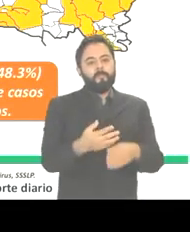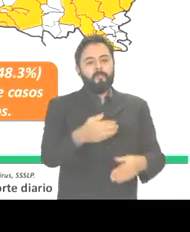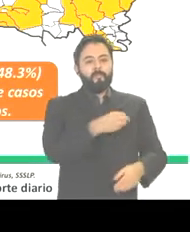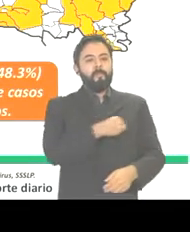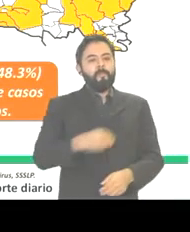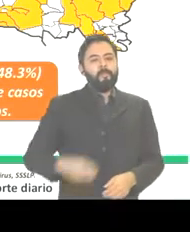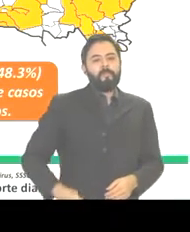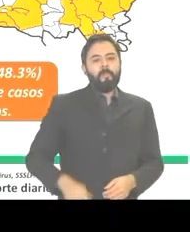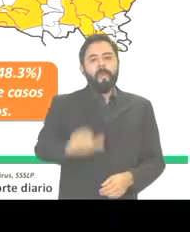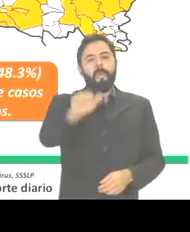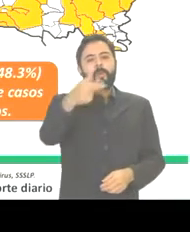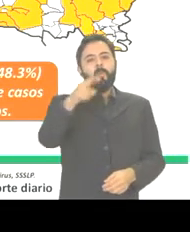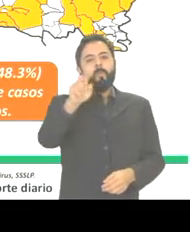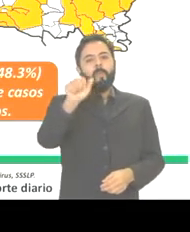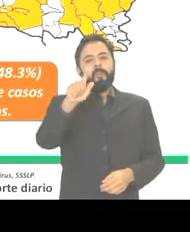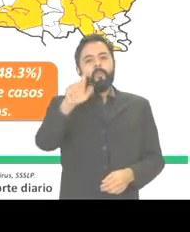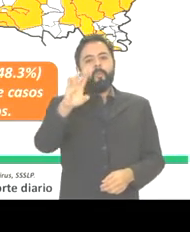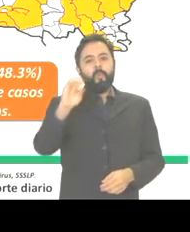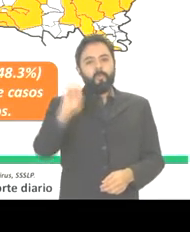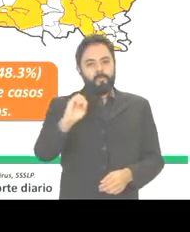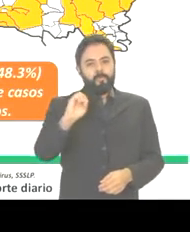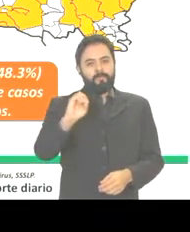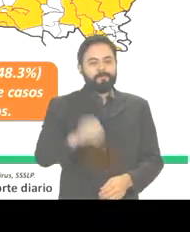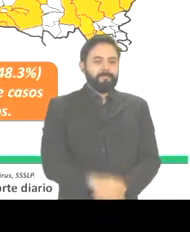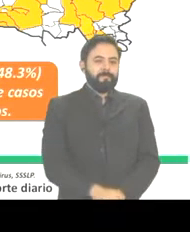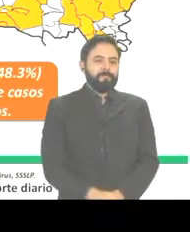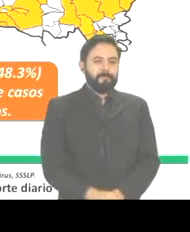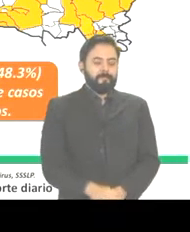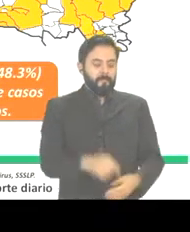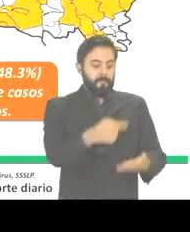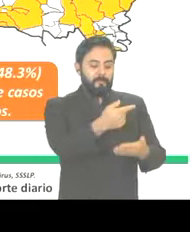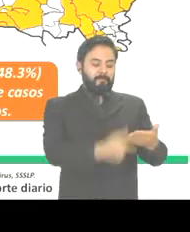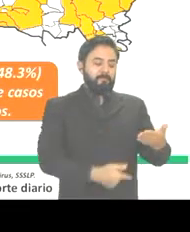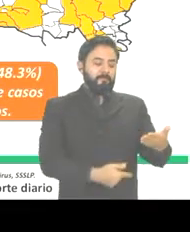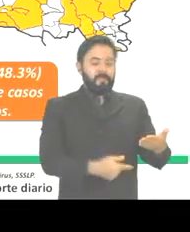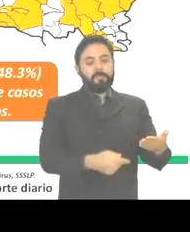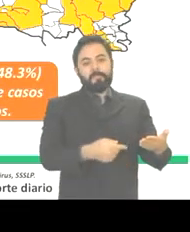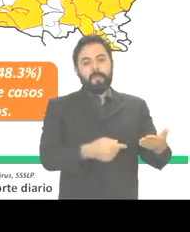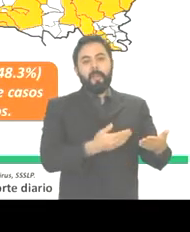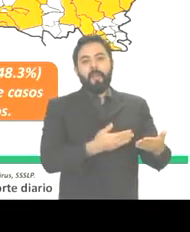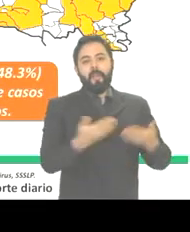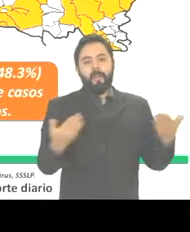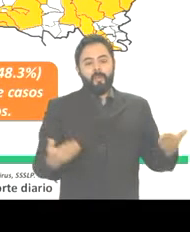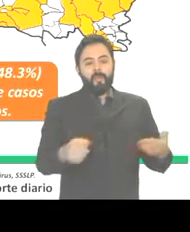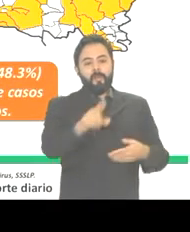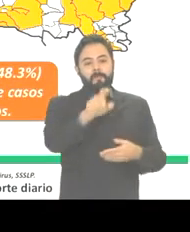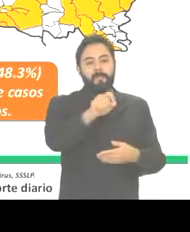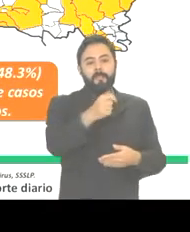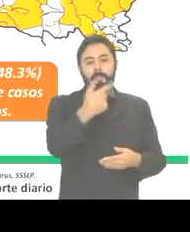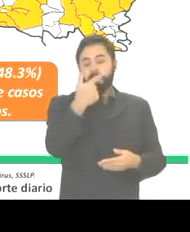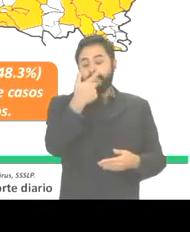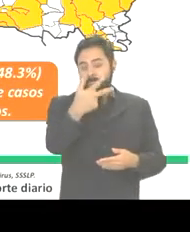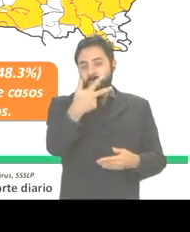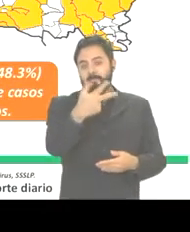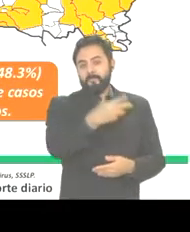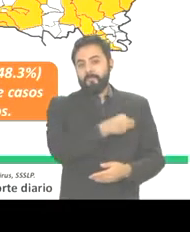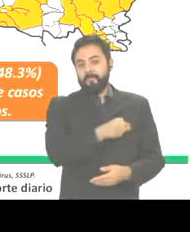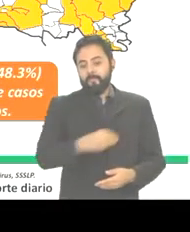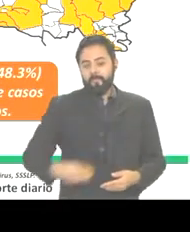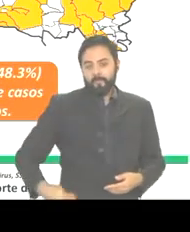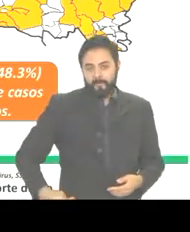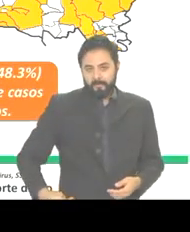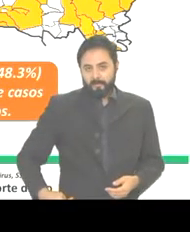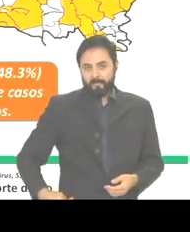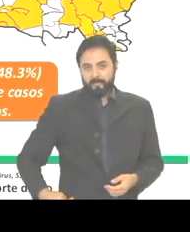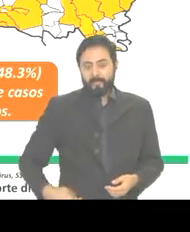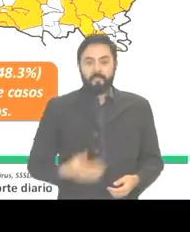caso confirmado, y esto nos lleva a un total de 28 municipios con al menos